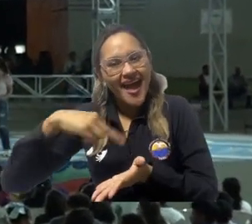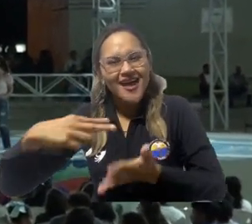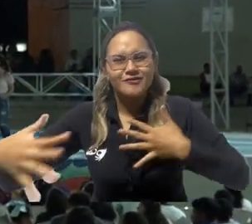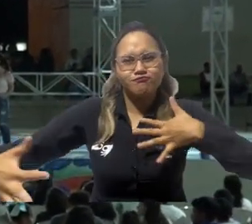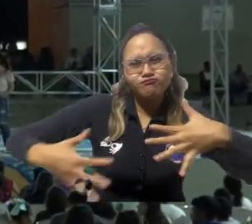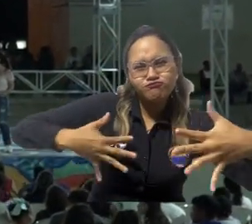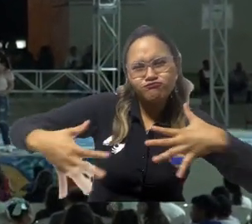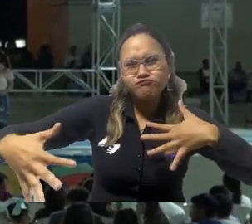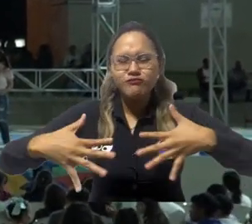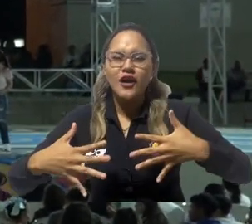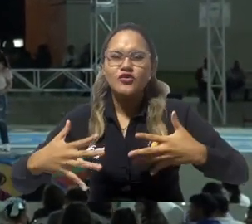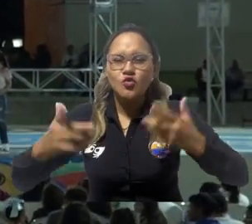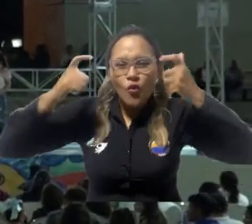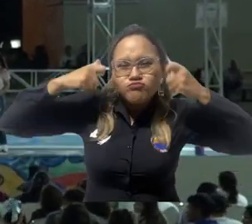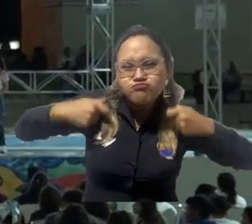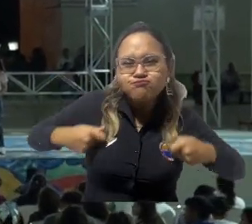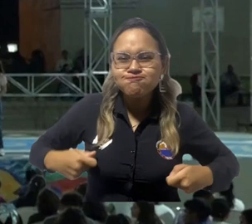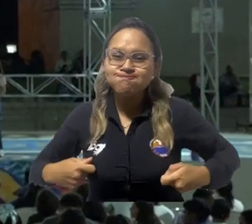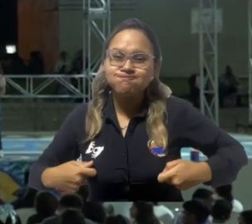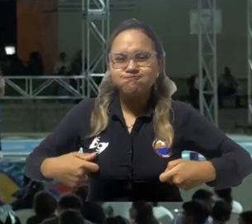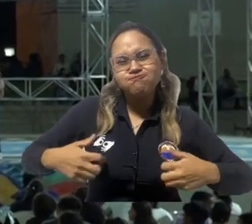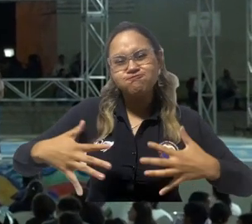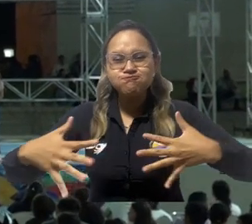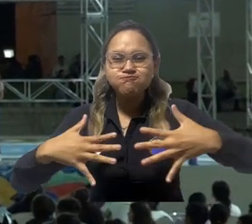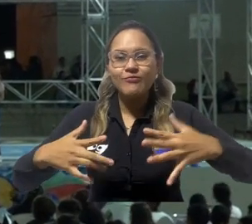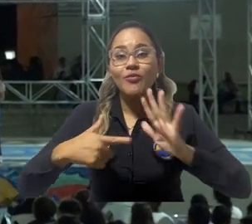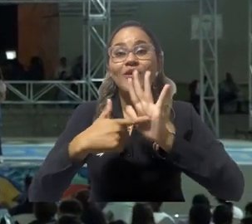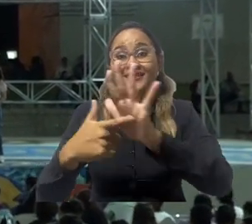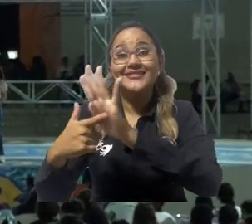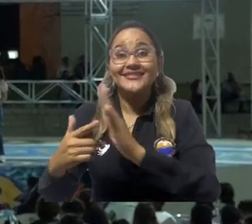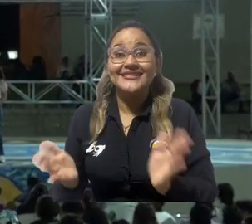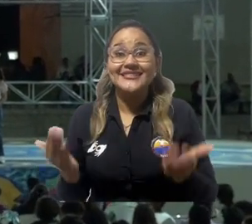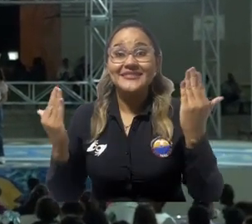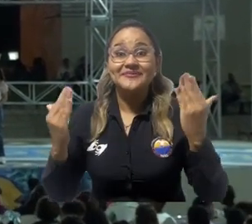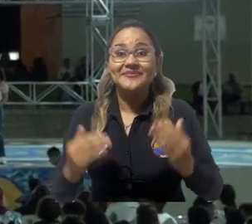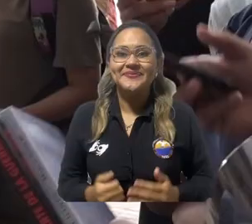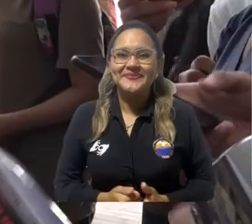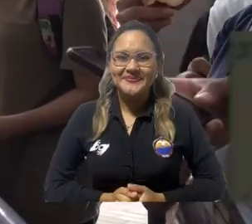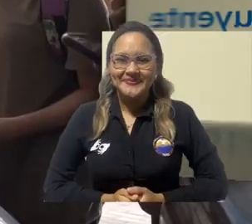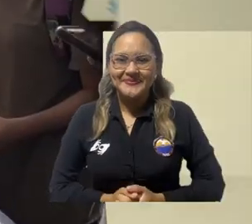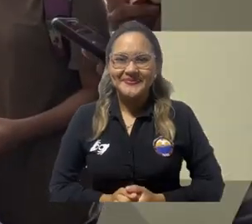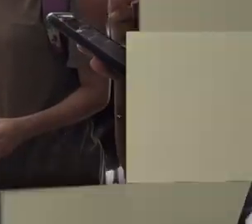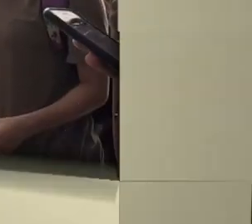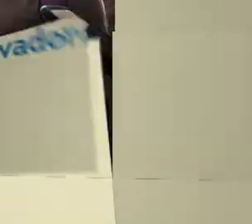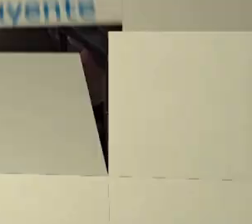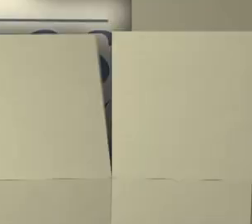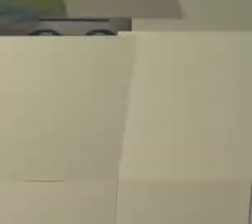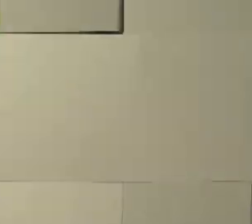danza, el teatro, el performance, y eso obviamente la hace bastante completa, ¿no?